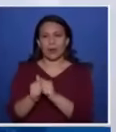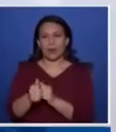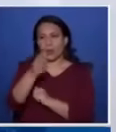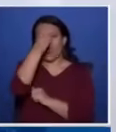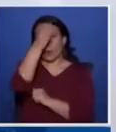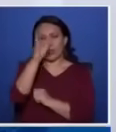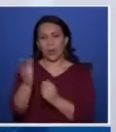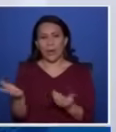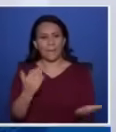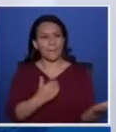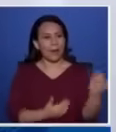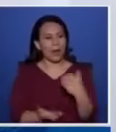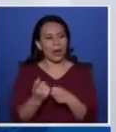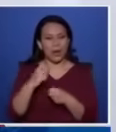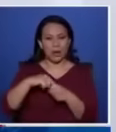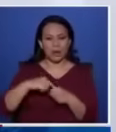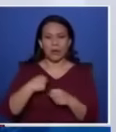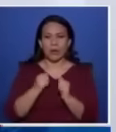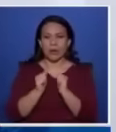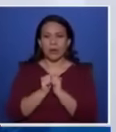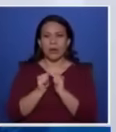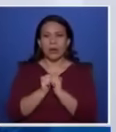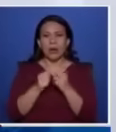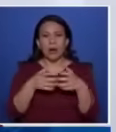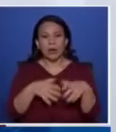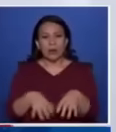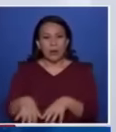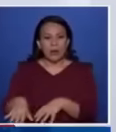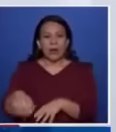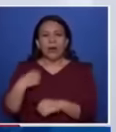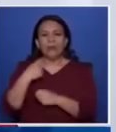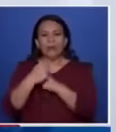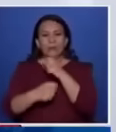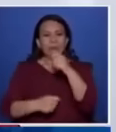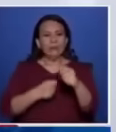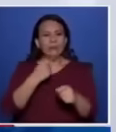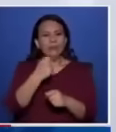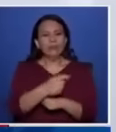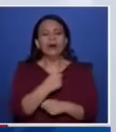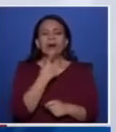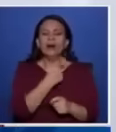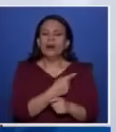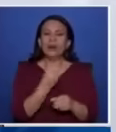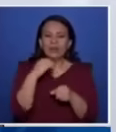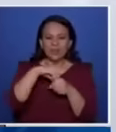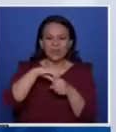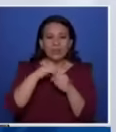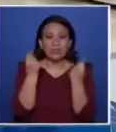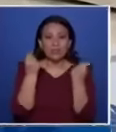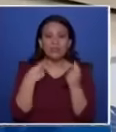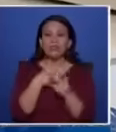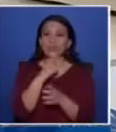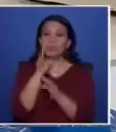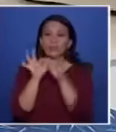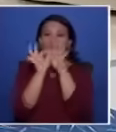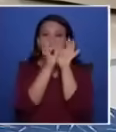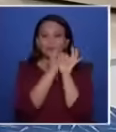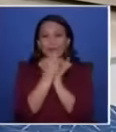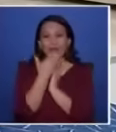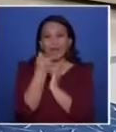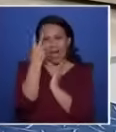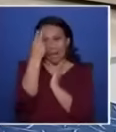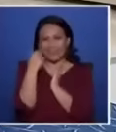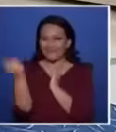culturales, articular con acciones que vayan a devolver de una u otra forma la inversión que se realiza. Se suma otra